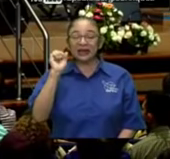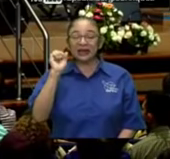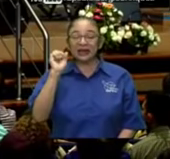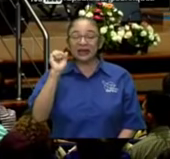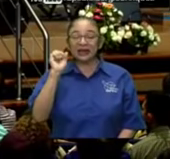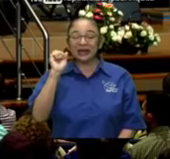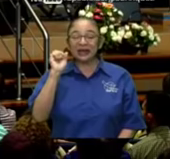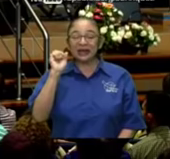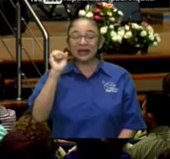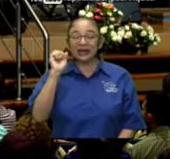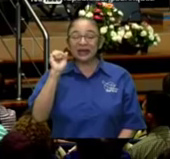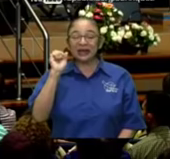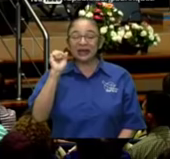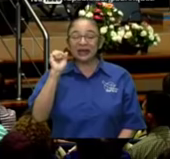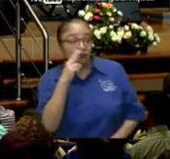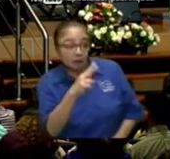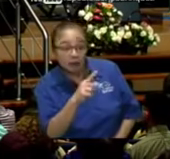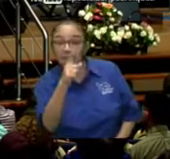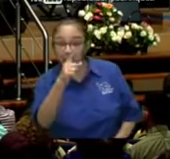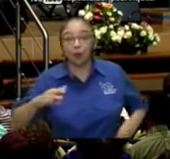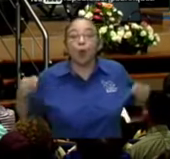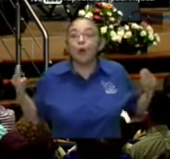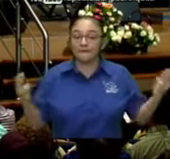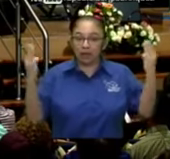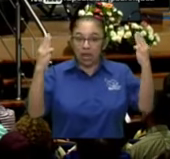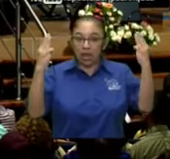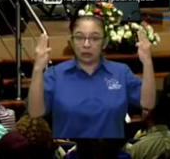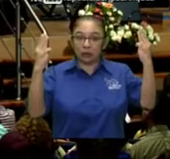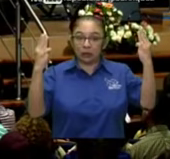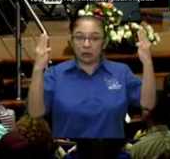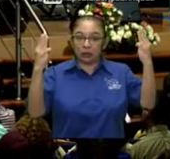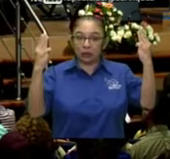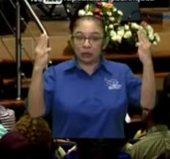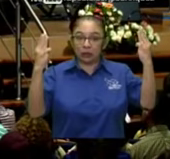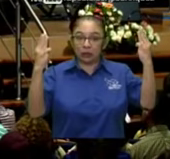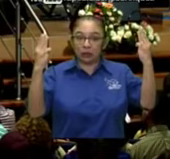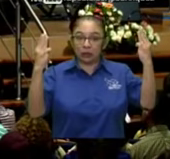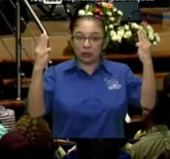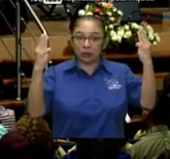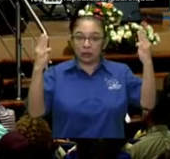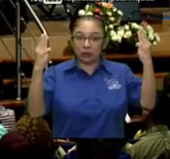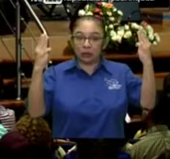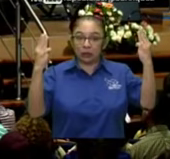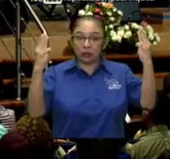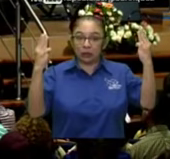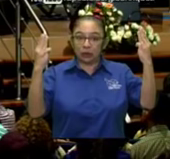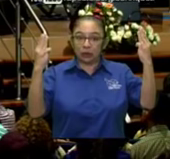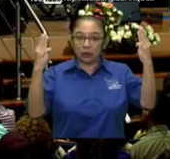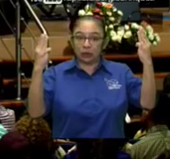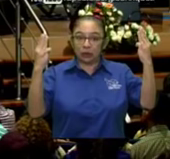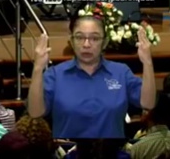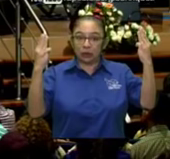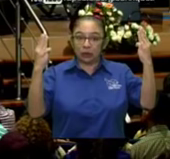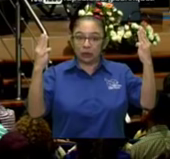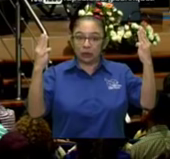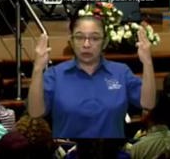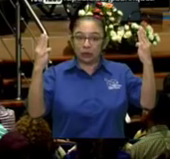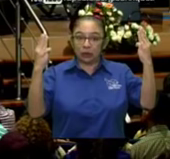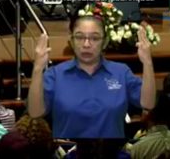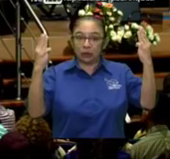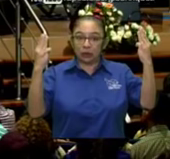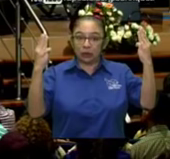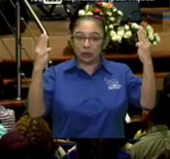Ellos vivieron un milagro. Ellos vivieron un milagro. Increíble, hermano, que se le multipliquen los